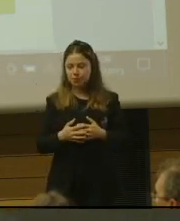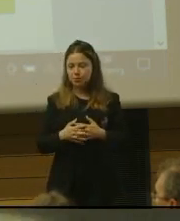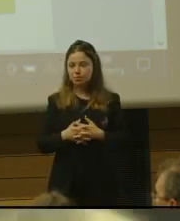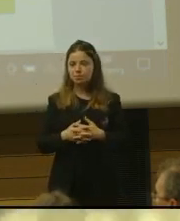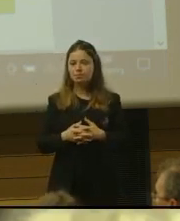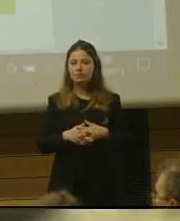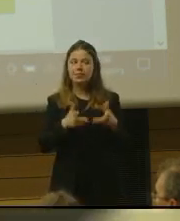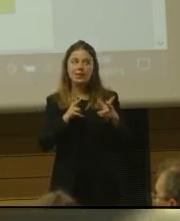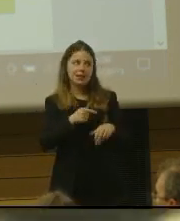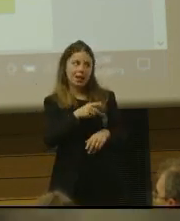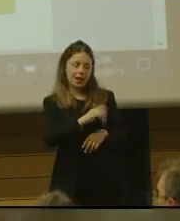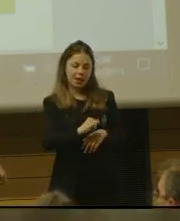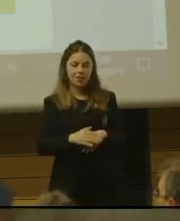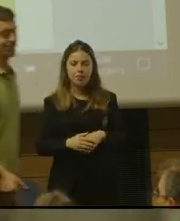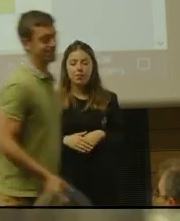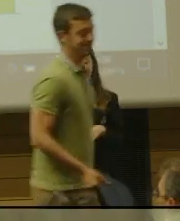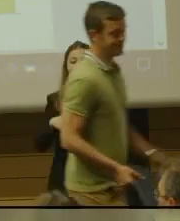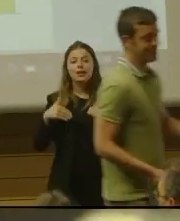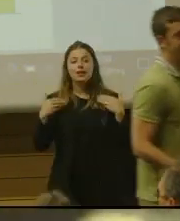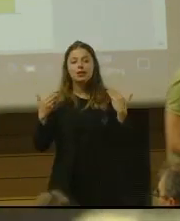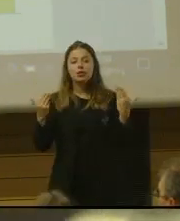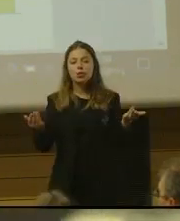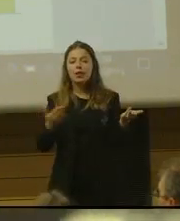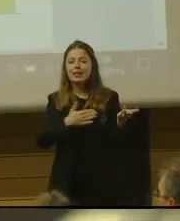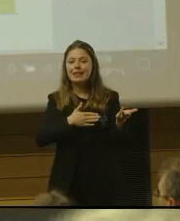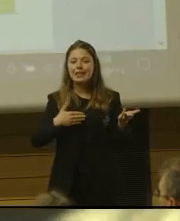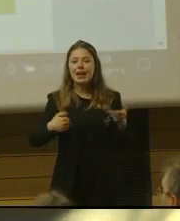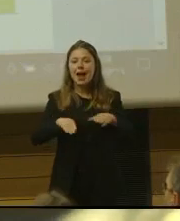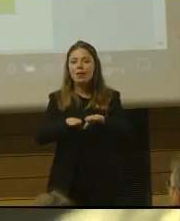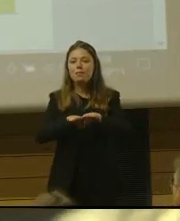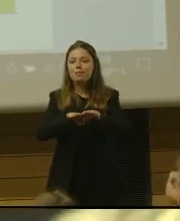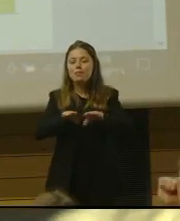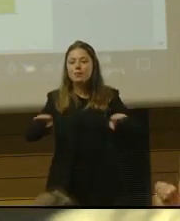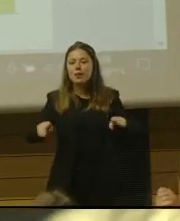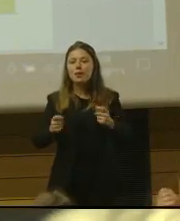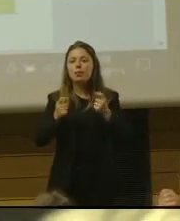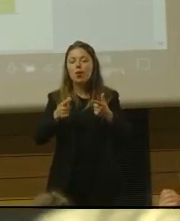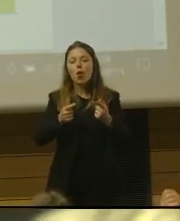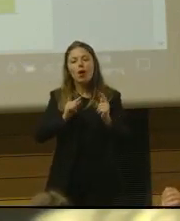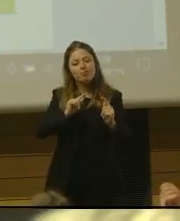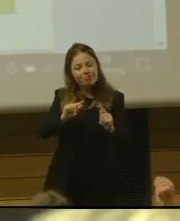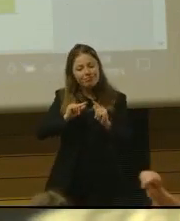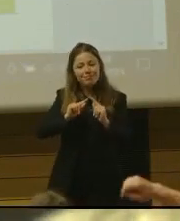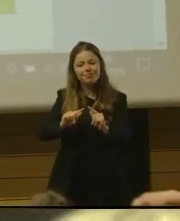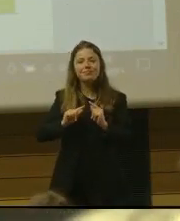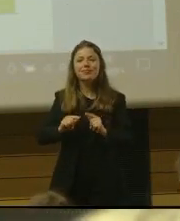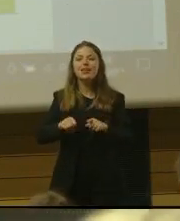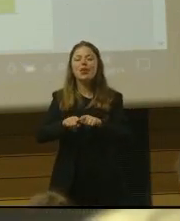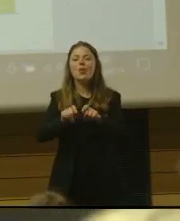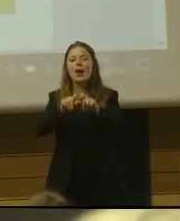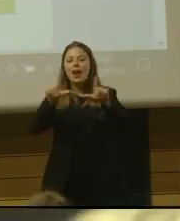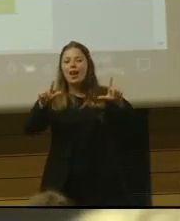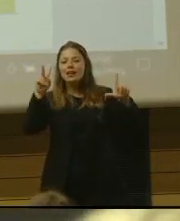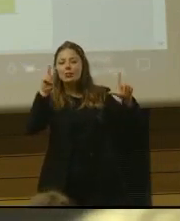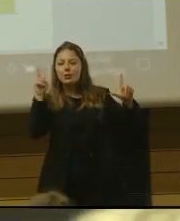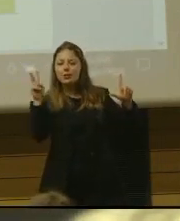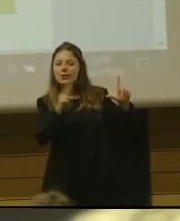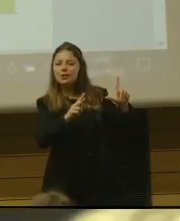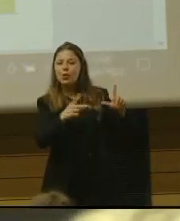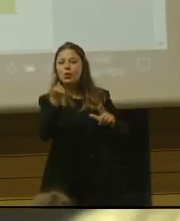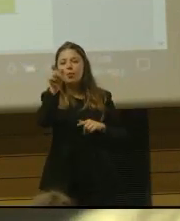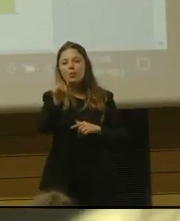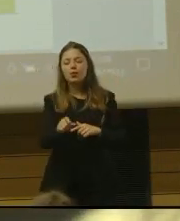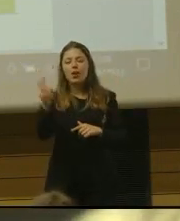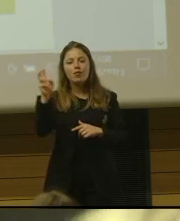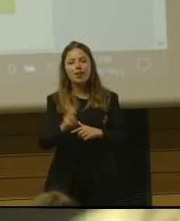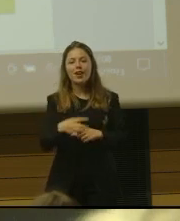mesa. ¿Vale? Entonces, quería que fuese una mesa un poco más dinámica, se va a hacer una exposición. Hay una persona que no ha podido venir,